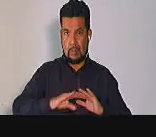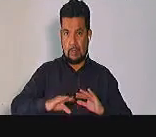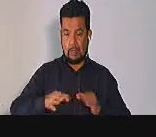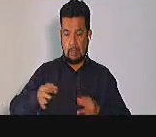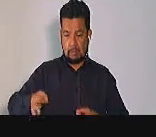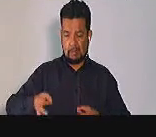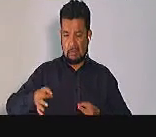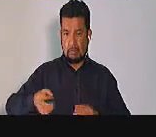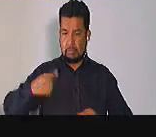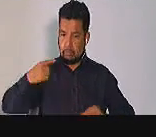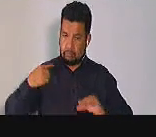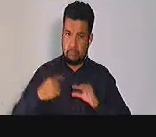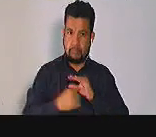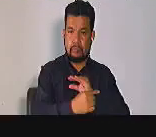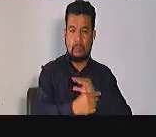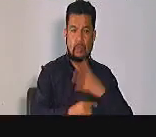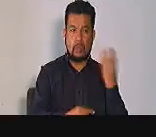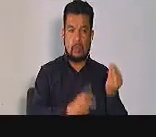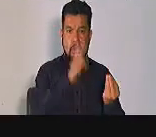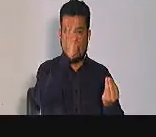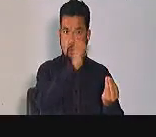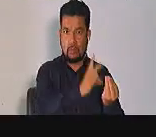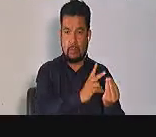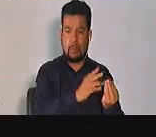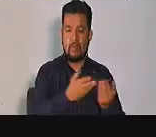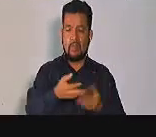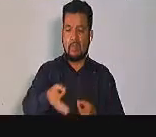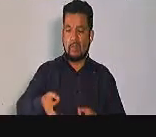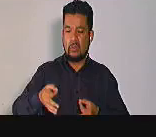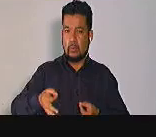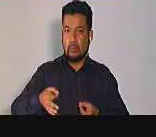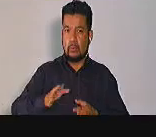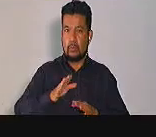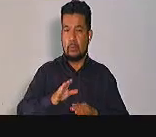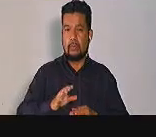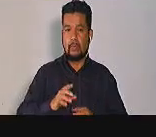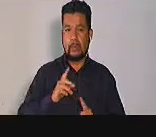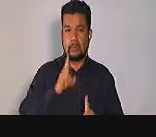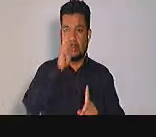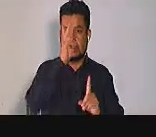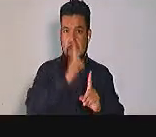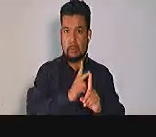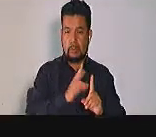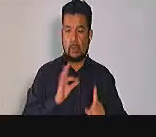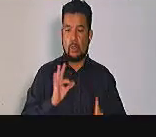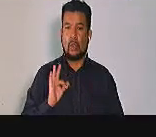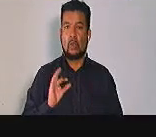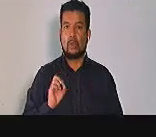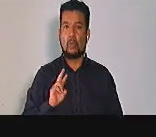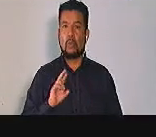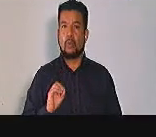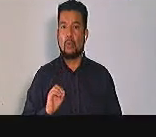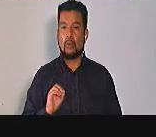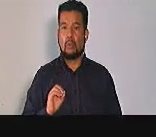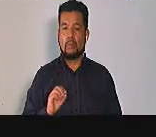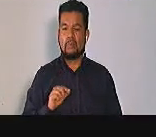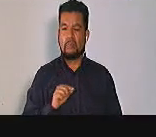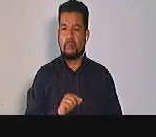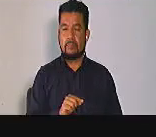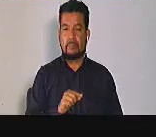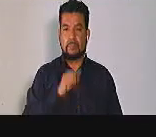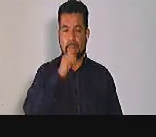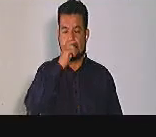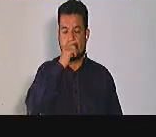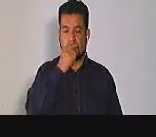va a ser remitido a los honorables concejales un documento enviado por el honorable concejal Eduardo Alonso Toro, que